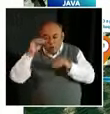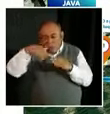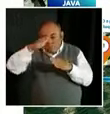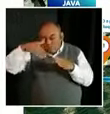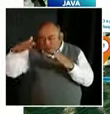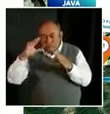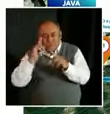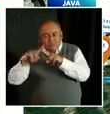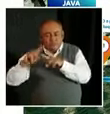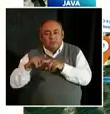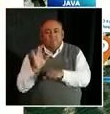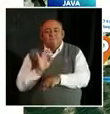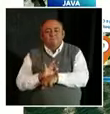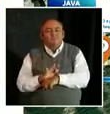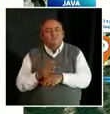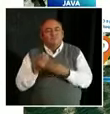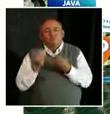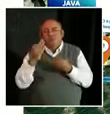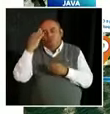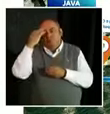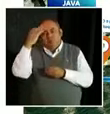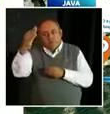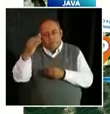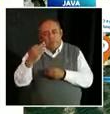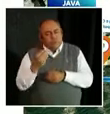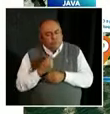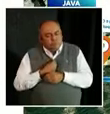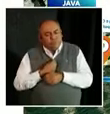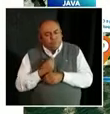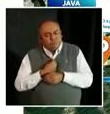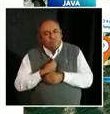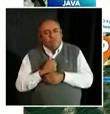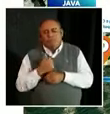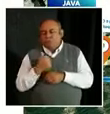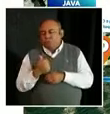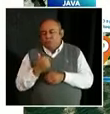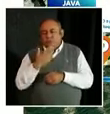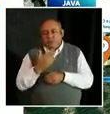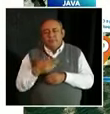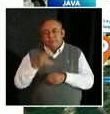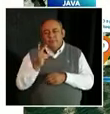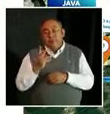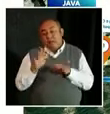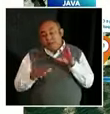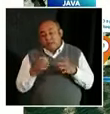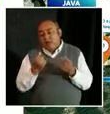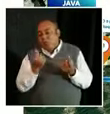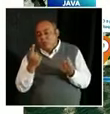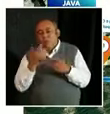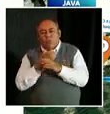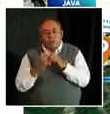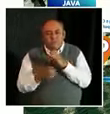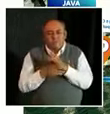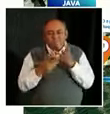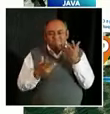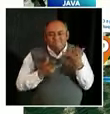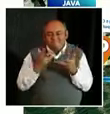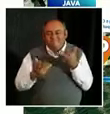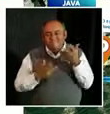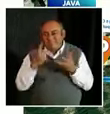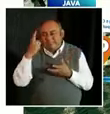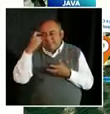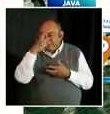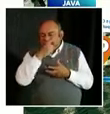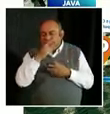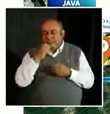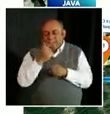Sin embargo, también son más difíciles de aplicar. Tienen ciertos problemas en su aplicación y eso fue un reto muy